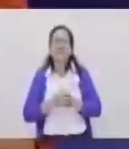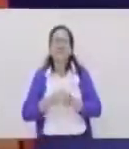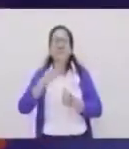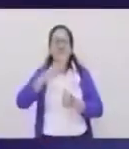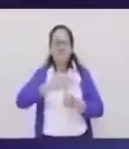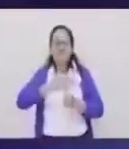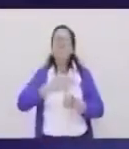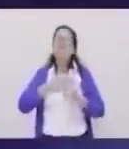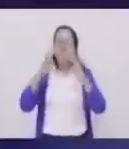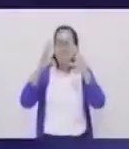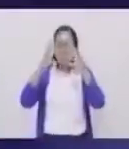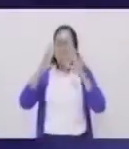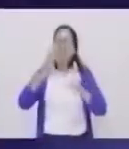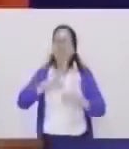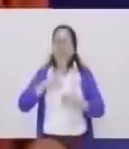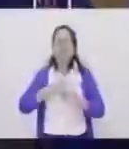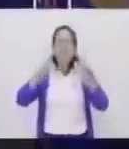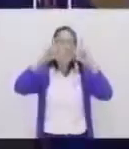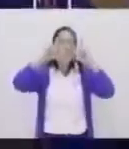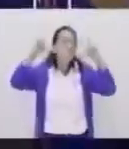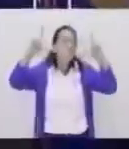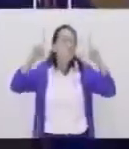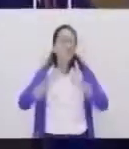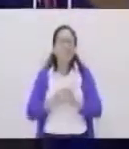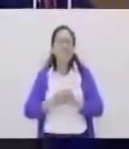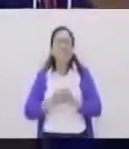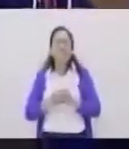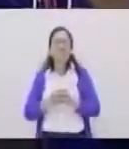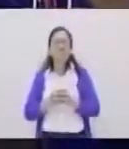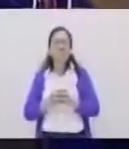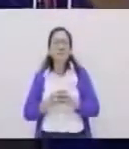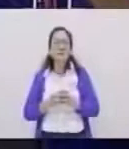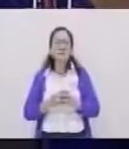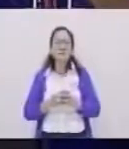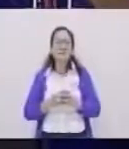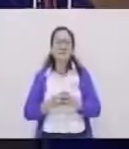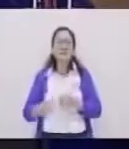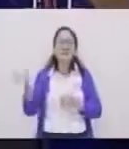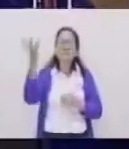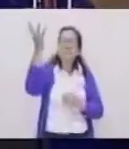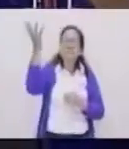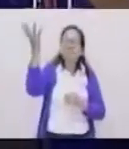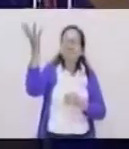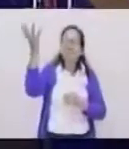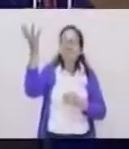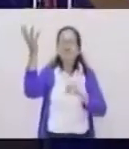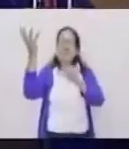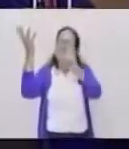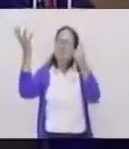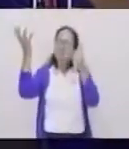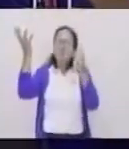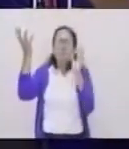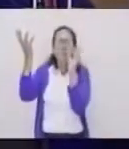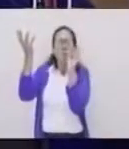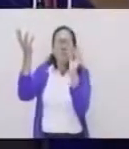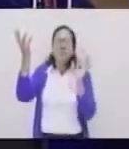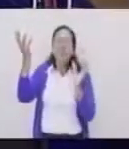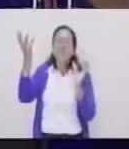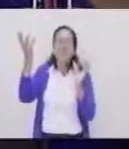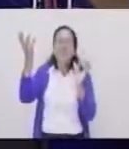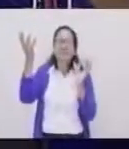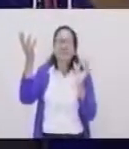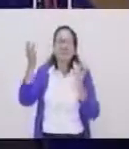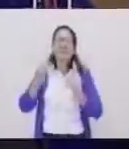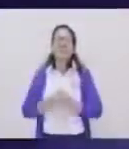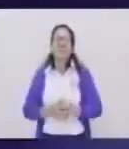yo mi pelota. Este es mi sol. Vamos a agarrar de este lado, ¿sí? Y vamos a agarrar la otra pelota pequeña